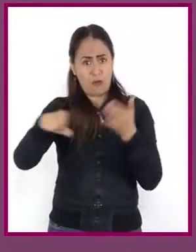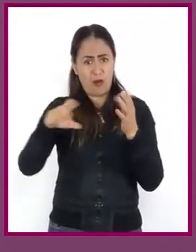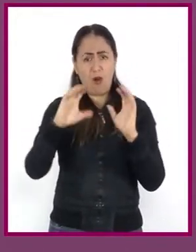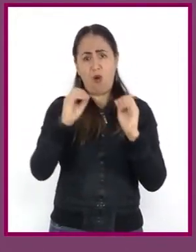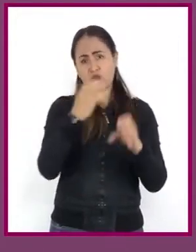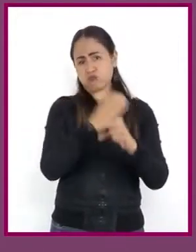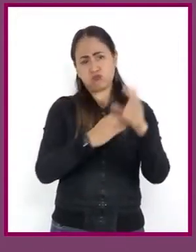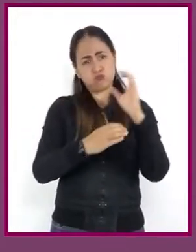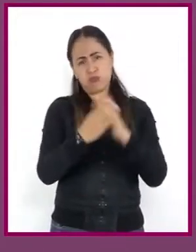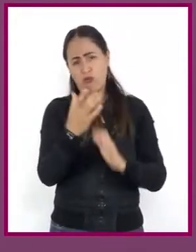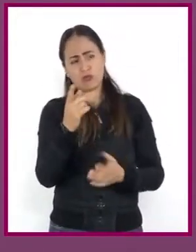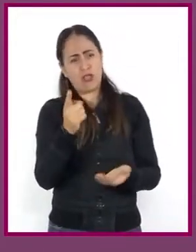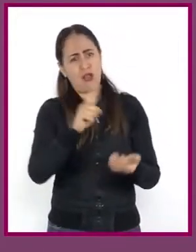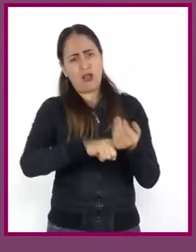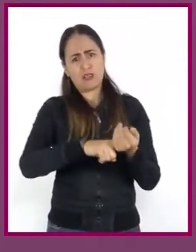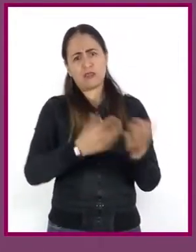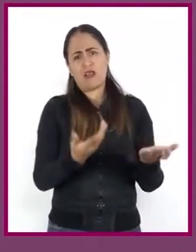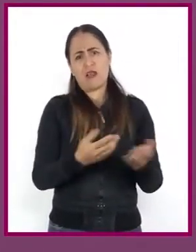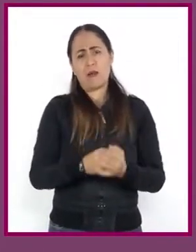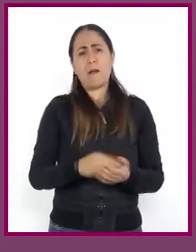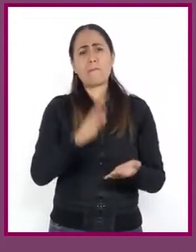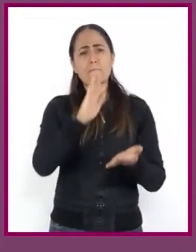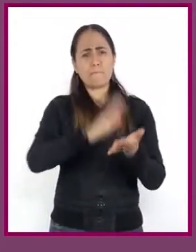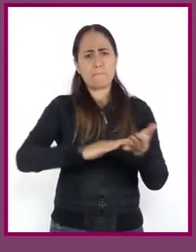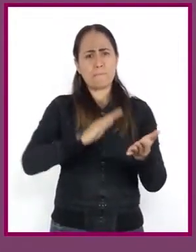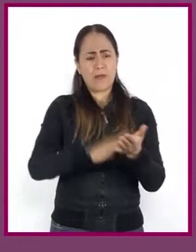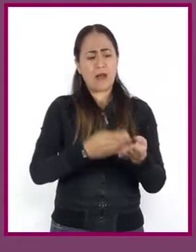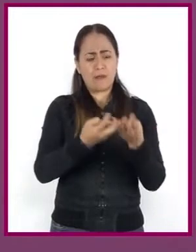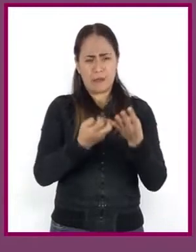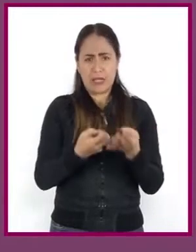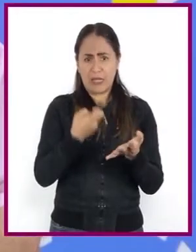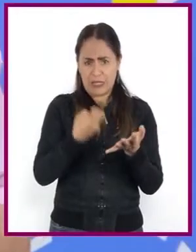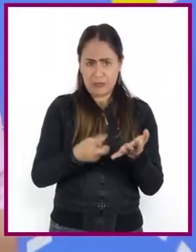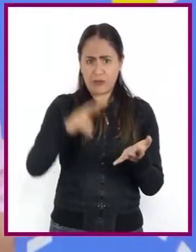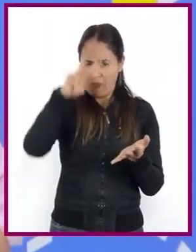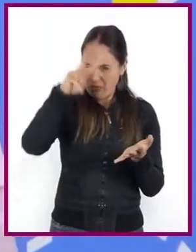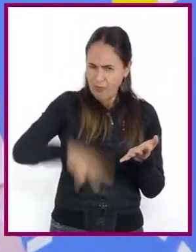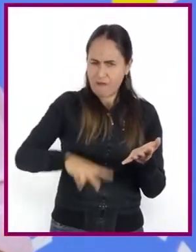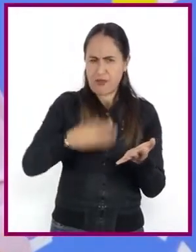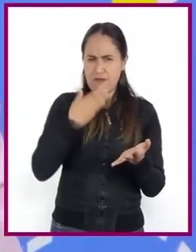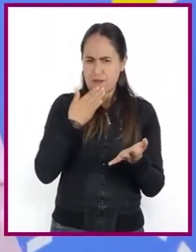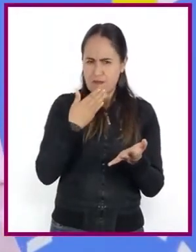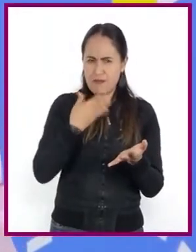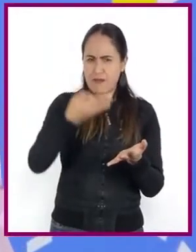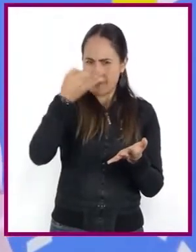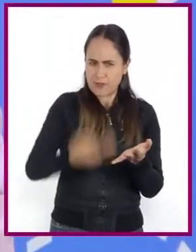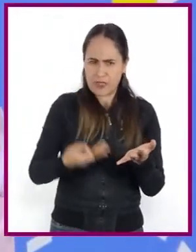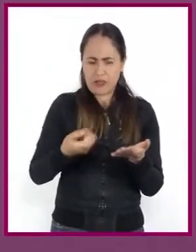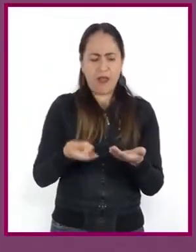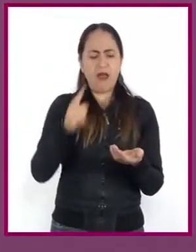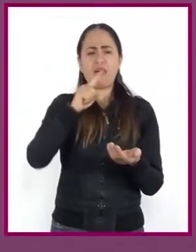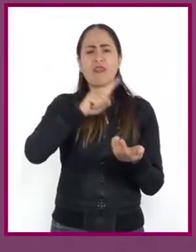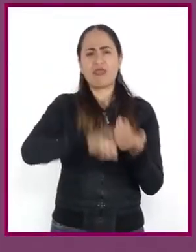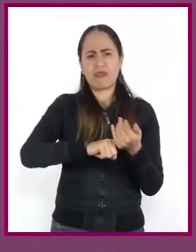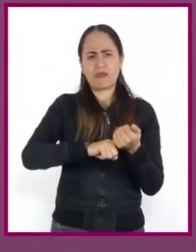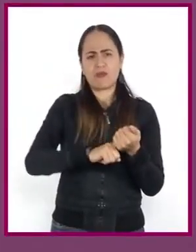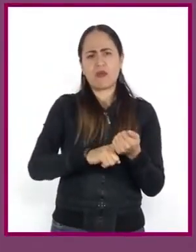objeto, ¿qué documento les entregaron para validar esa compra? ¿Qué contenía ese